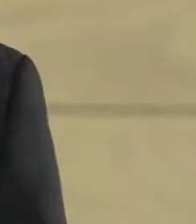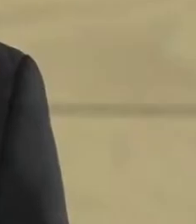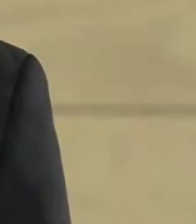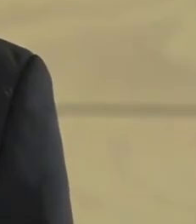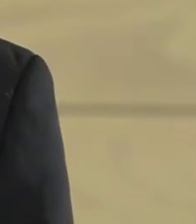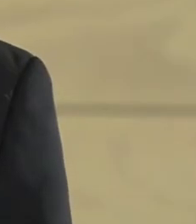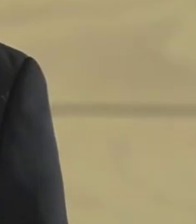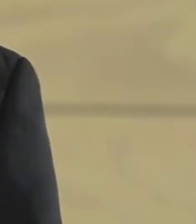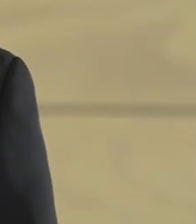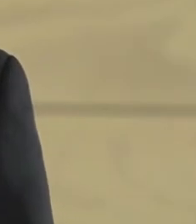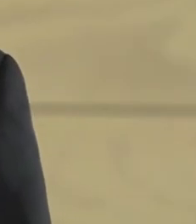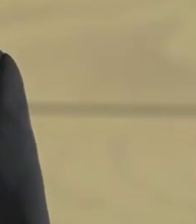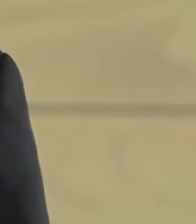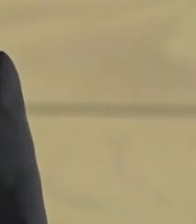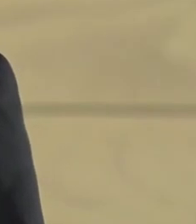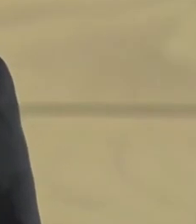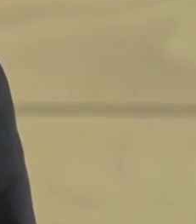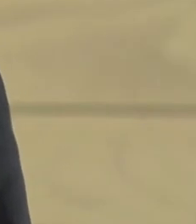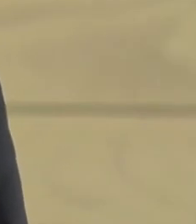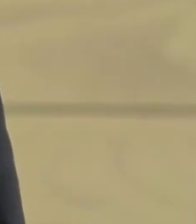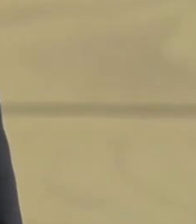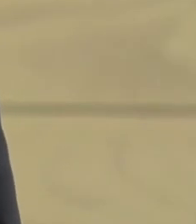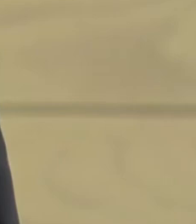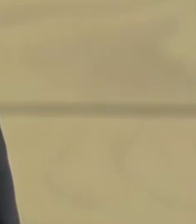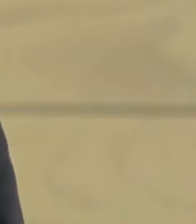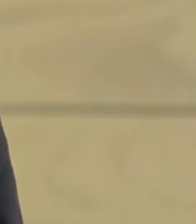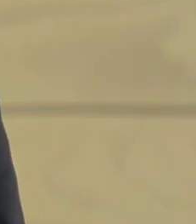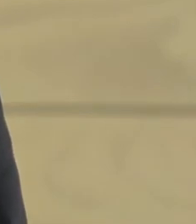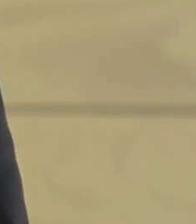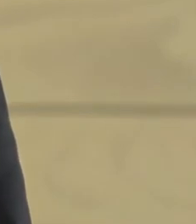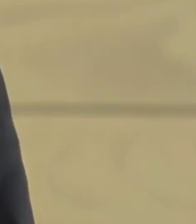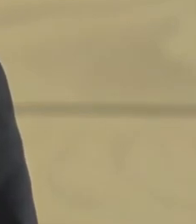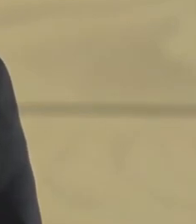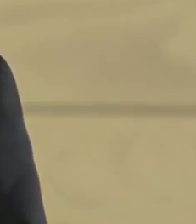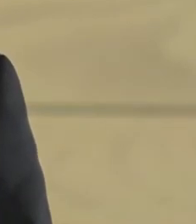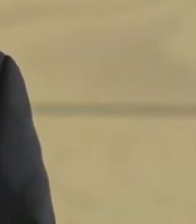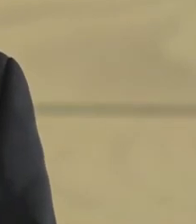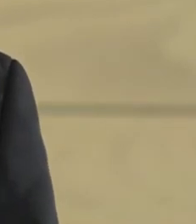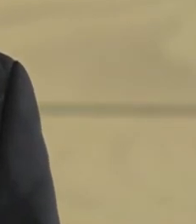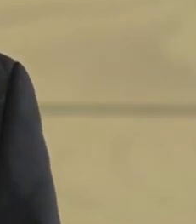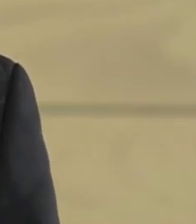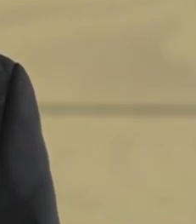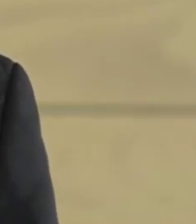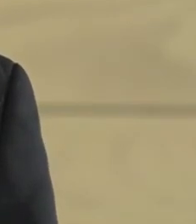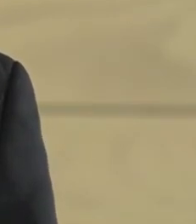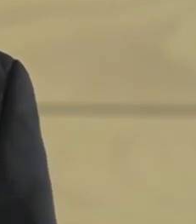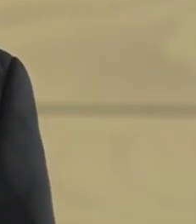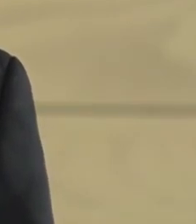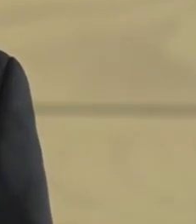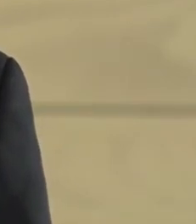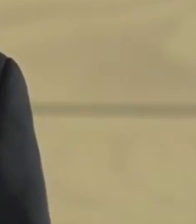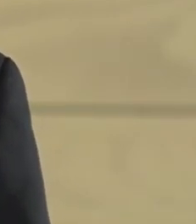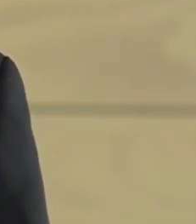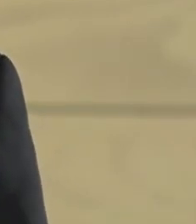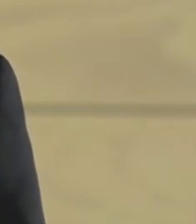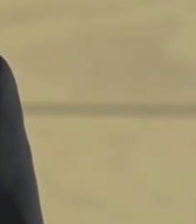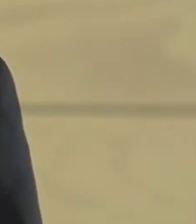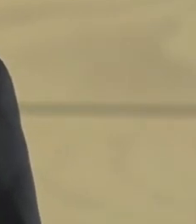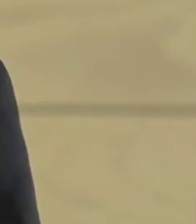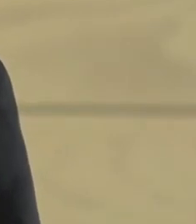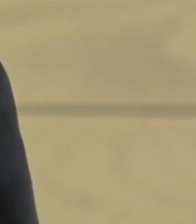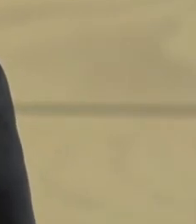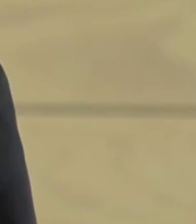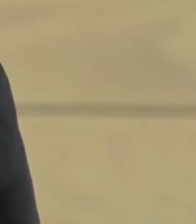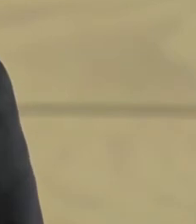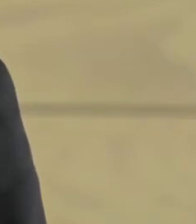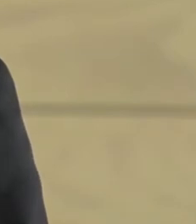Lo que creo es que el Estado ha sido un poco omiso en la conducción de este proceso. La digitalización,